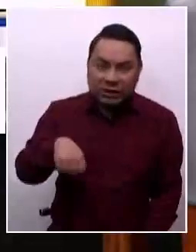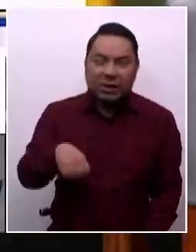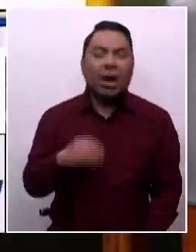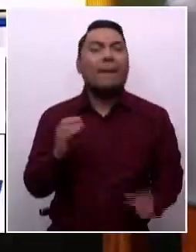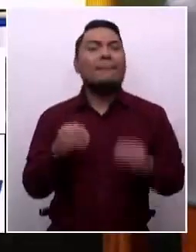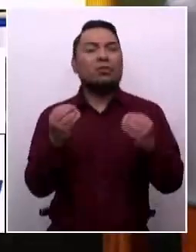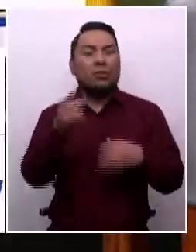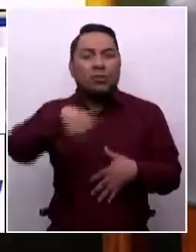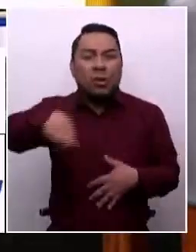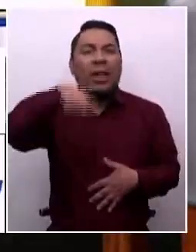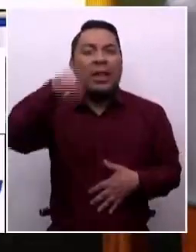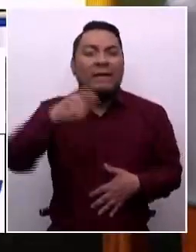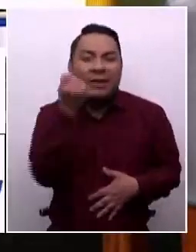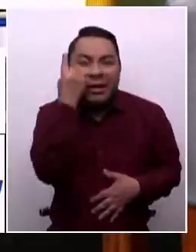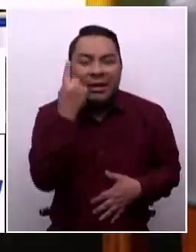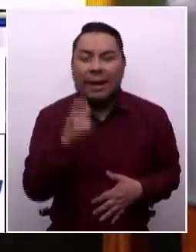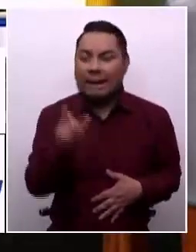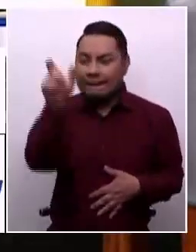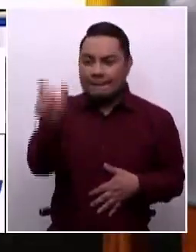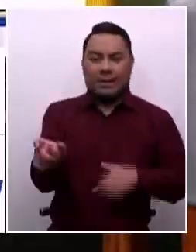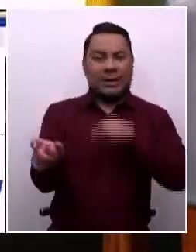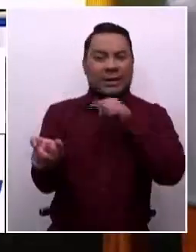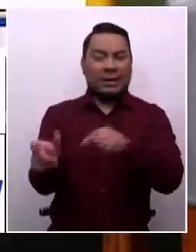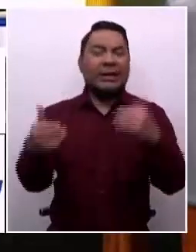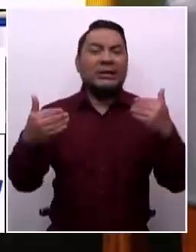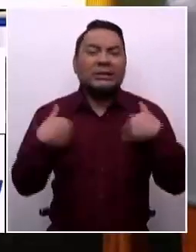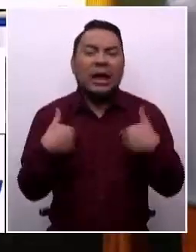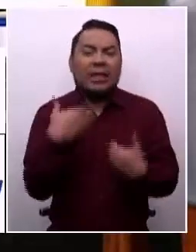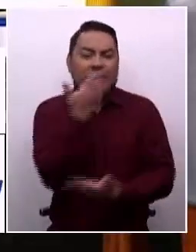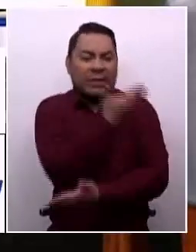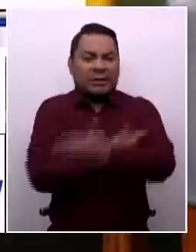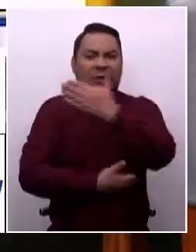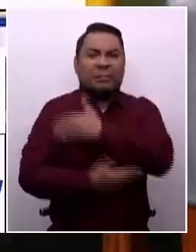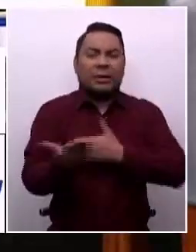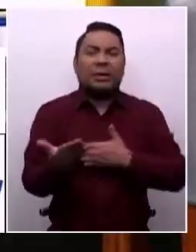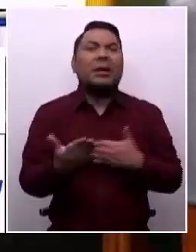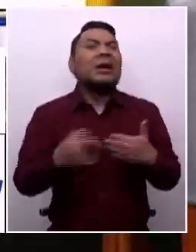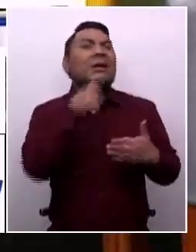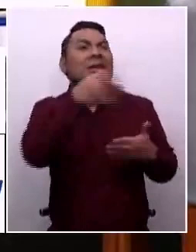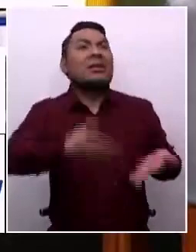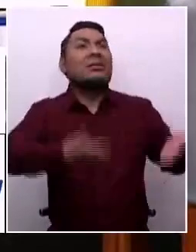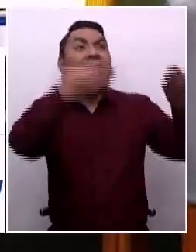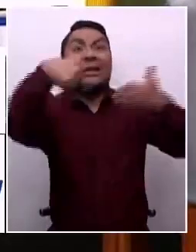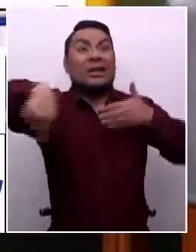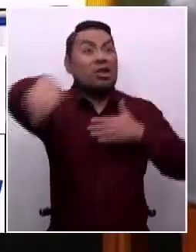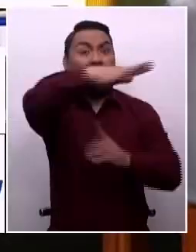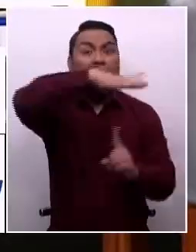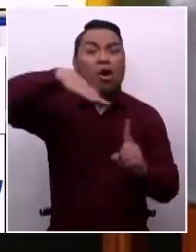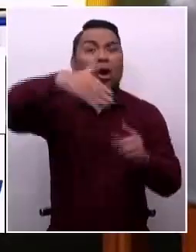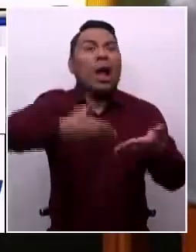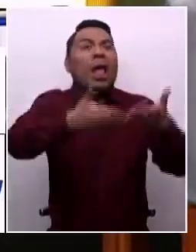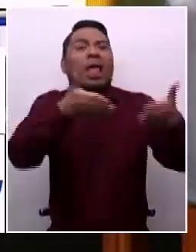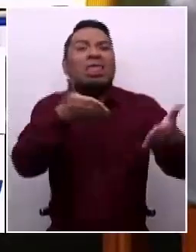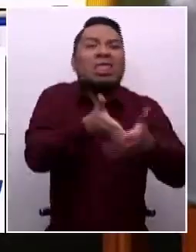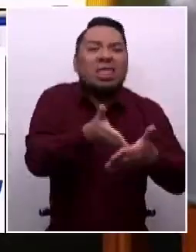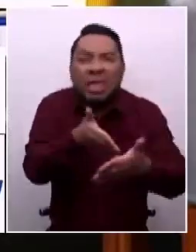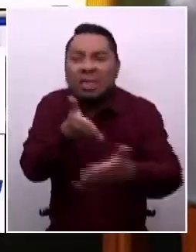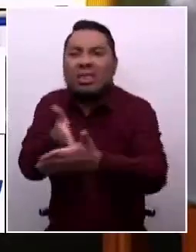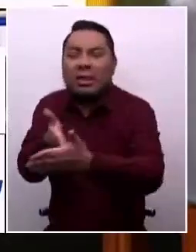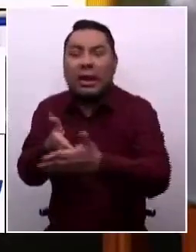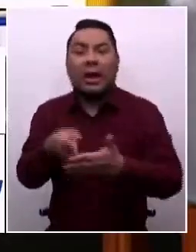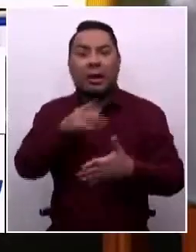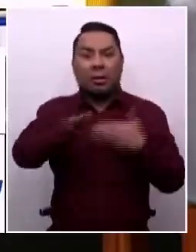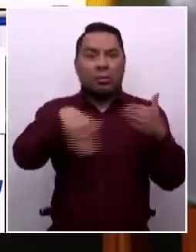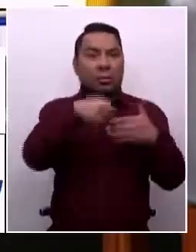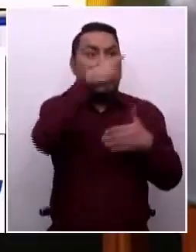Qué hace que una persona tenga una discapacidad la infraestructura el entorno Porque si cumplen con todas las normas